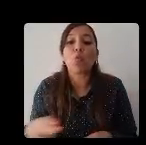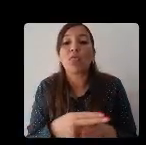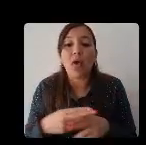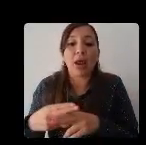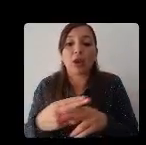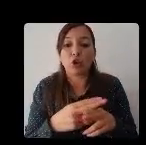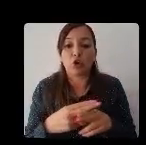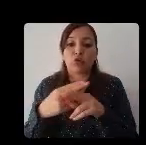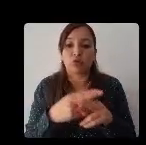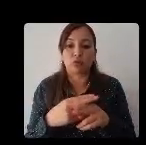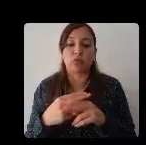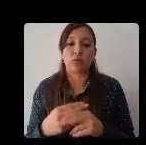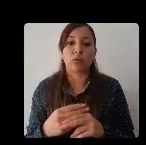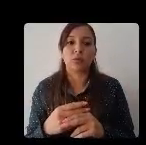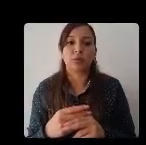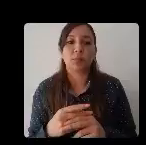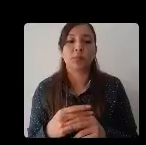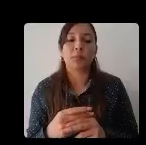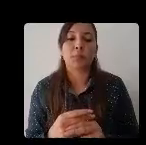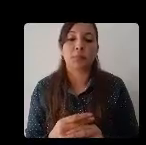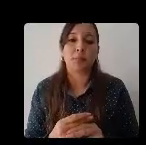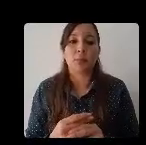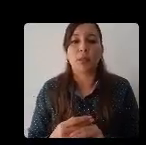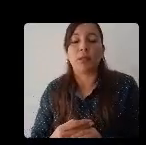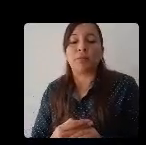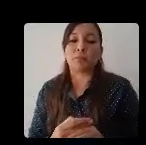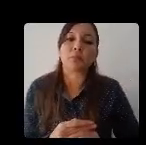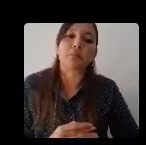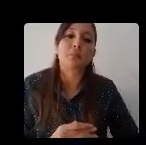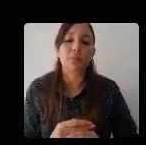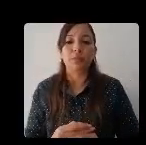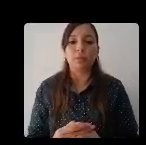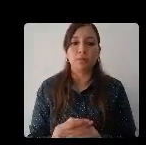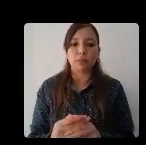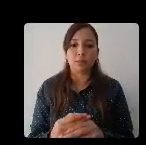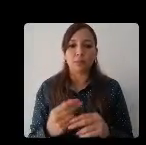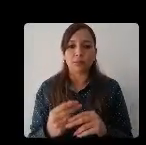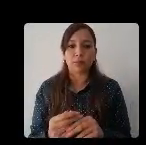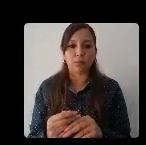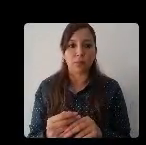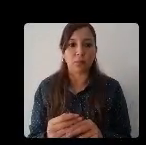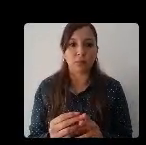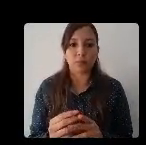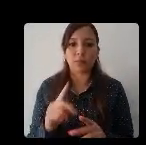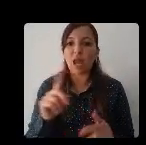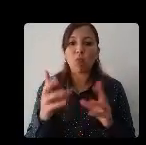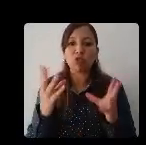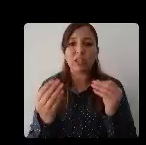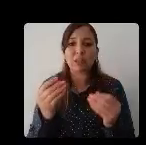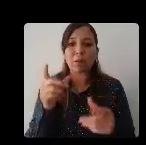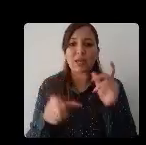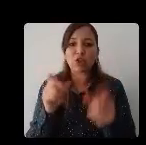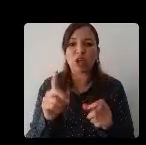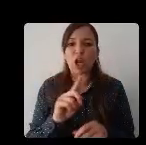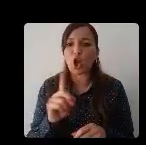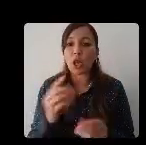Nosotros con nuestra ayuda de nuestro Dios vamos a seguirnos adelante y trabajando. Y seguimos dándole, ¿no? Y seguimos, el reto